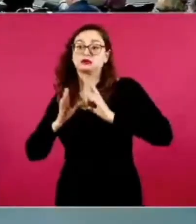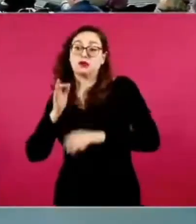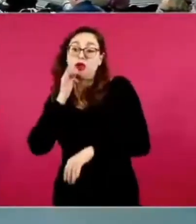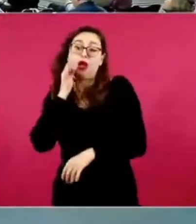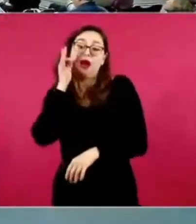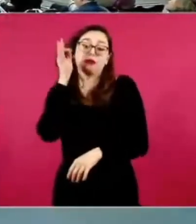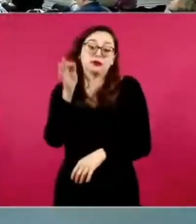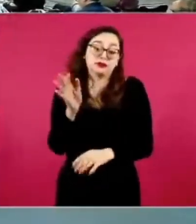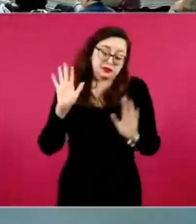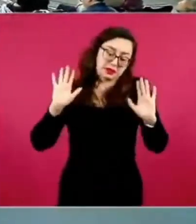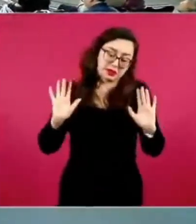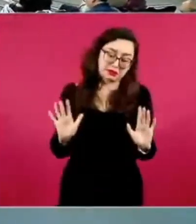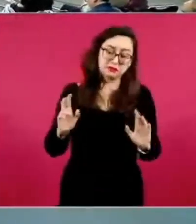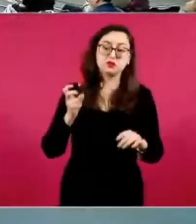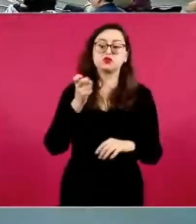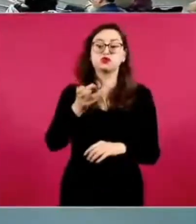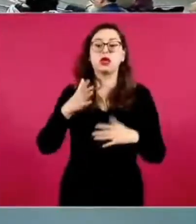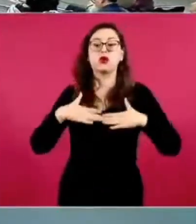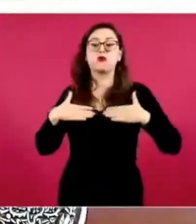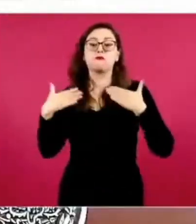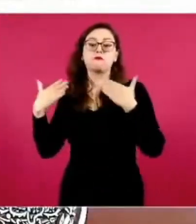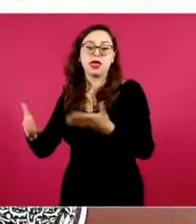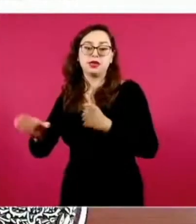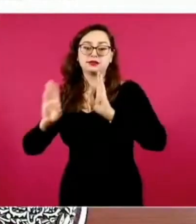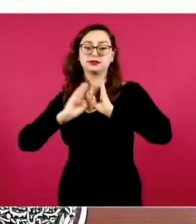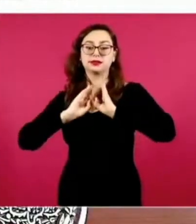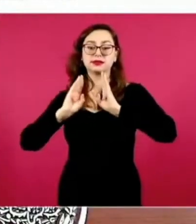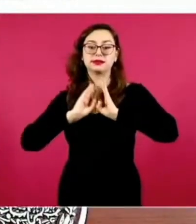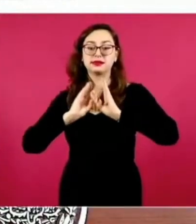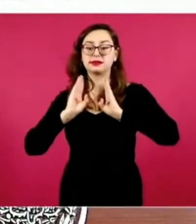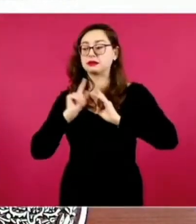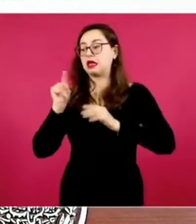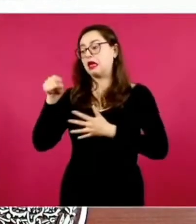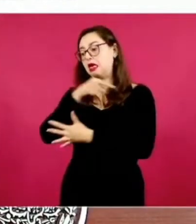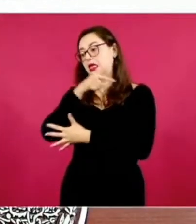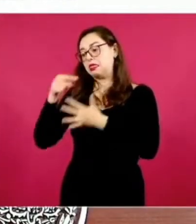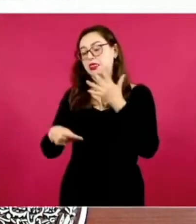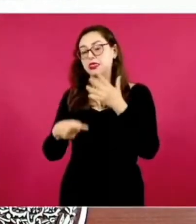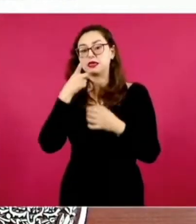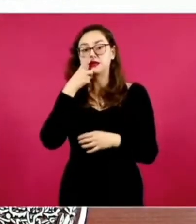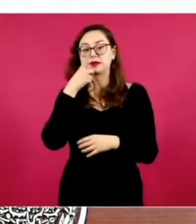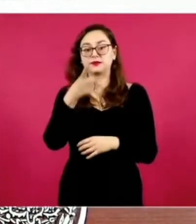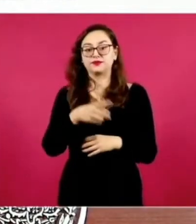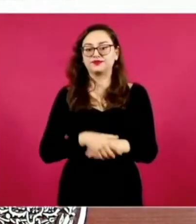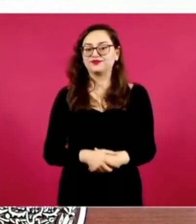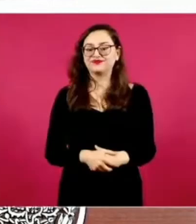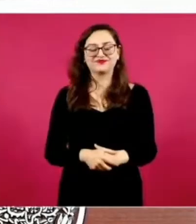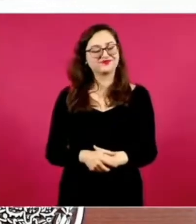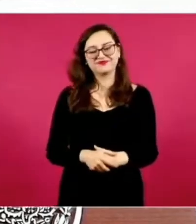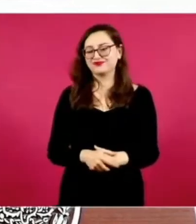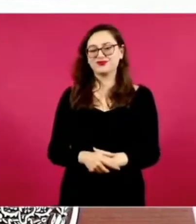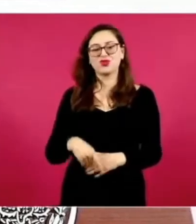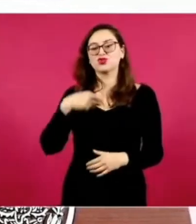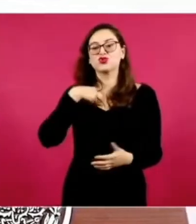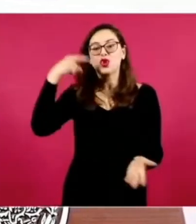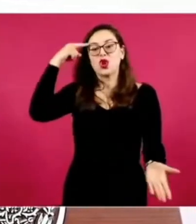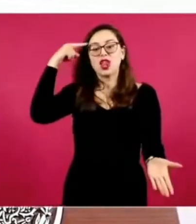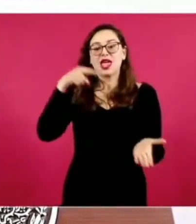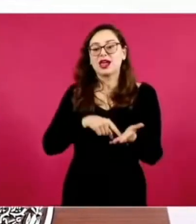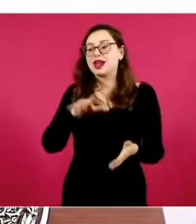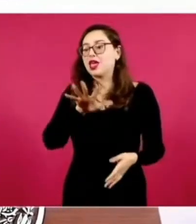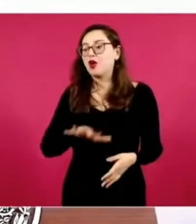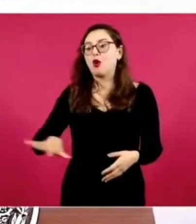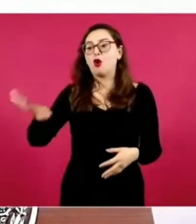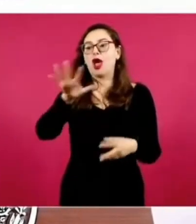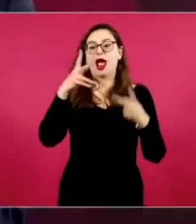va a decir, le va a creer al ejército de todo lo que le diga el ejército. Le creo al pueblo y mira, ya no tiene